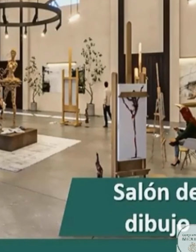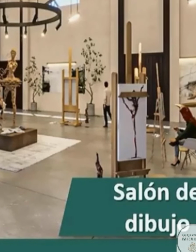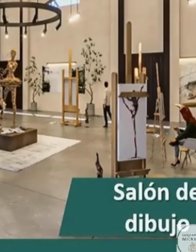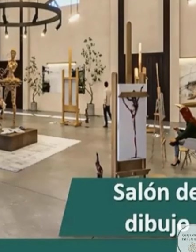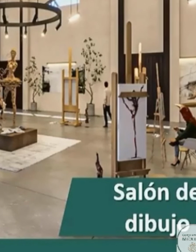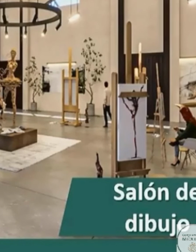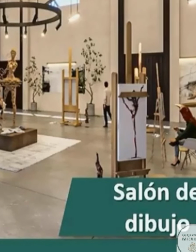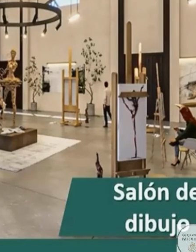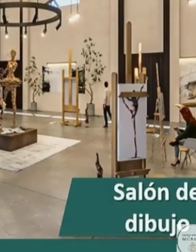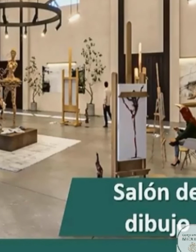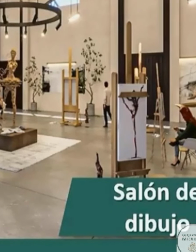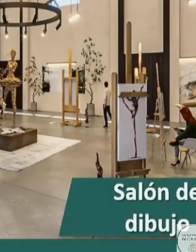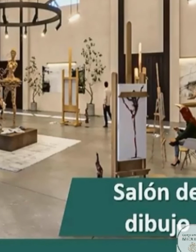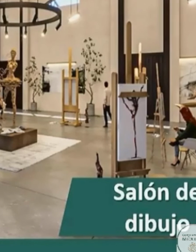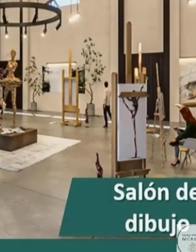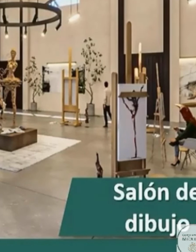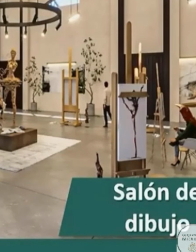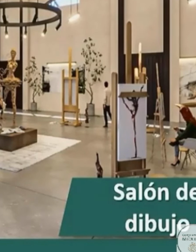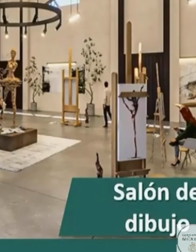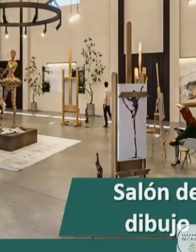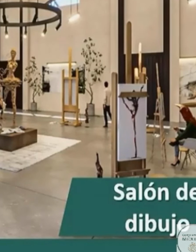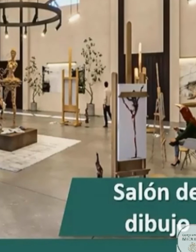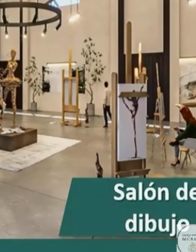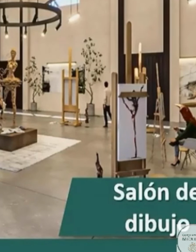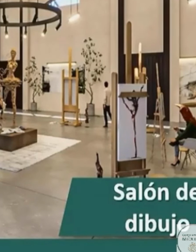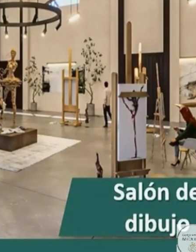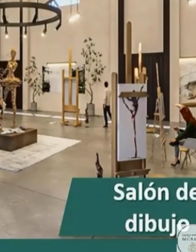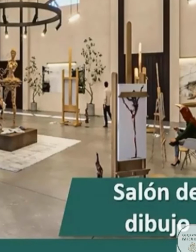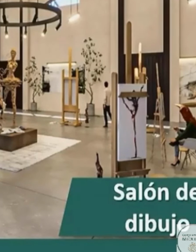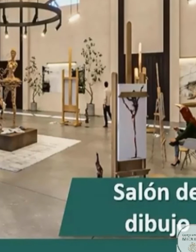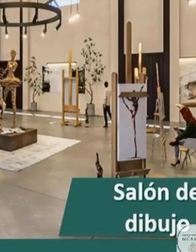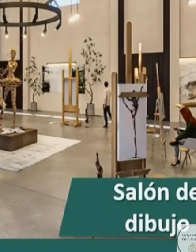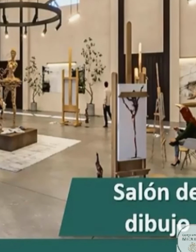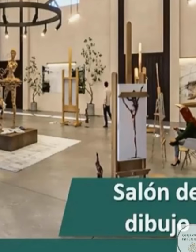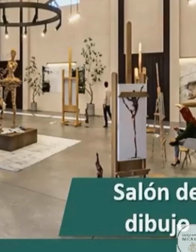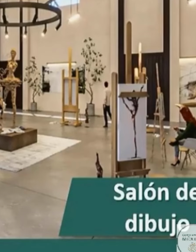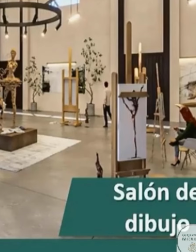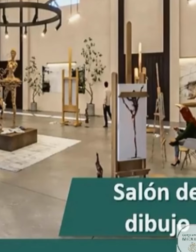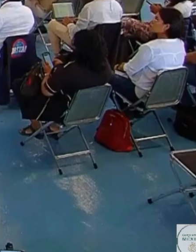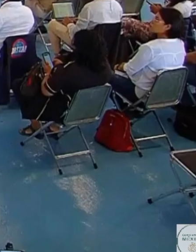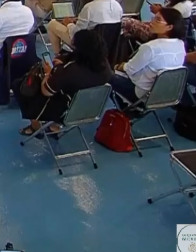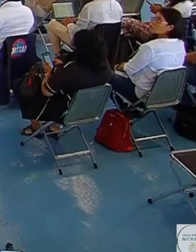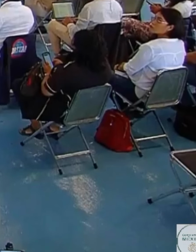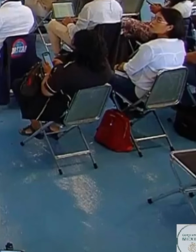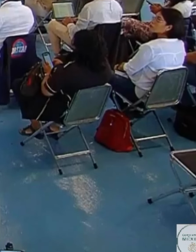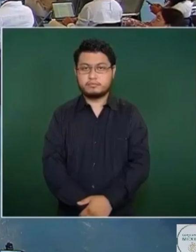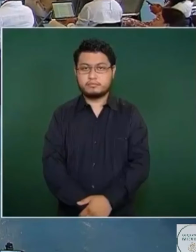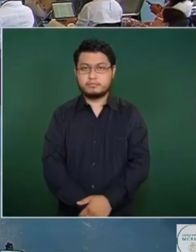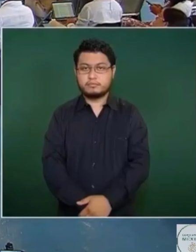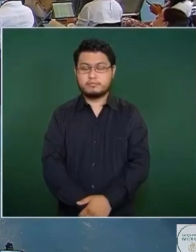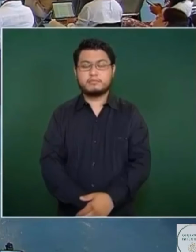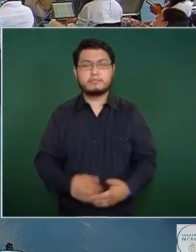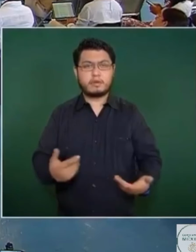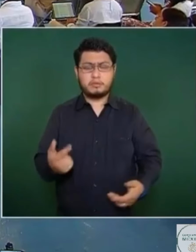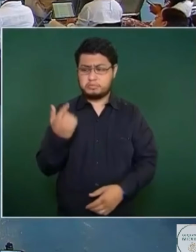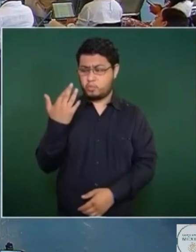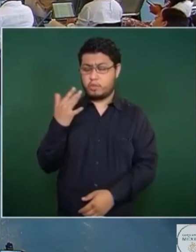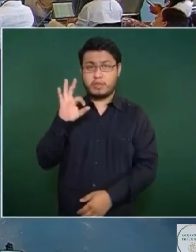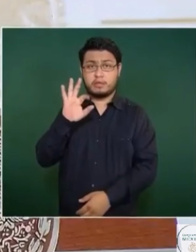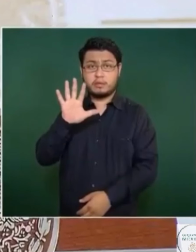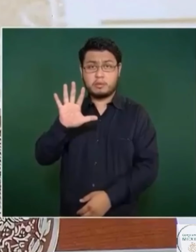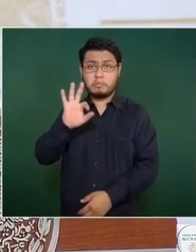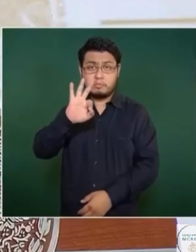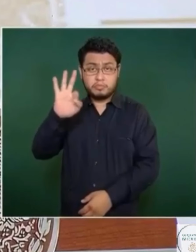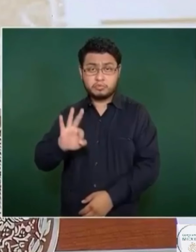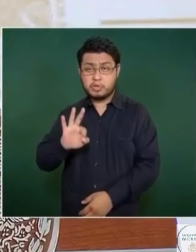todo el sureste, y debido a las limitaciones de espacio teníamos pues prácticamente el 55% de los alumnos que